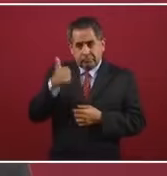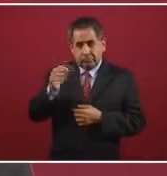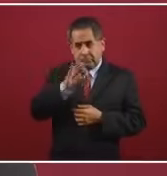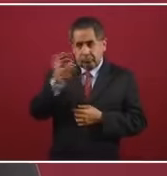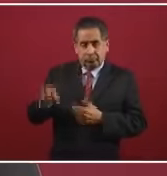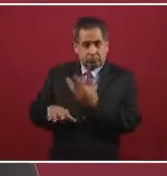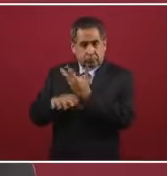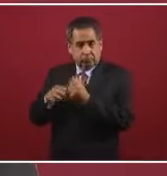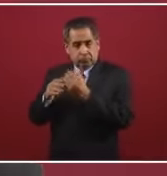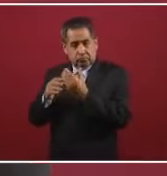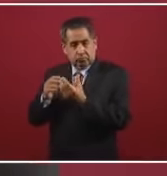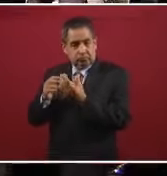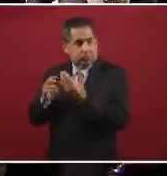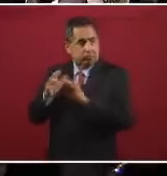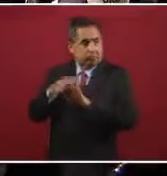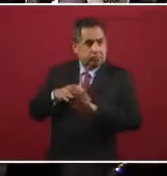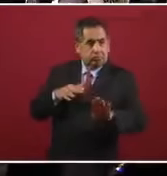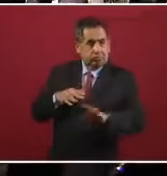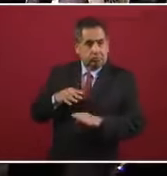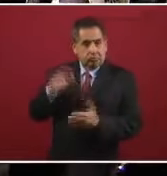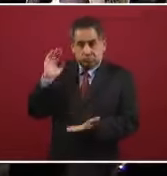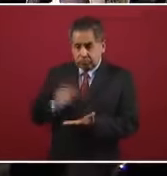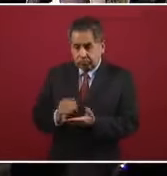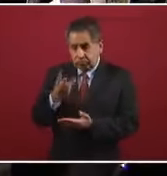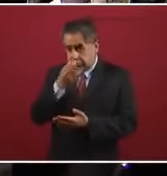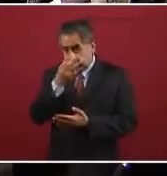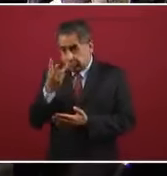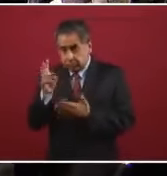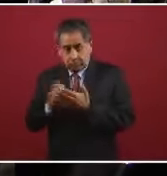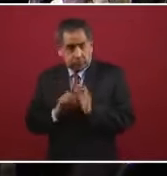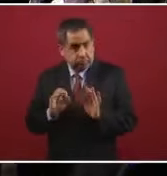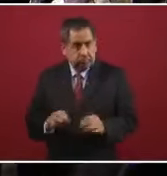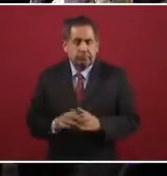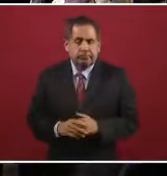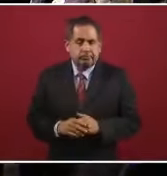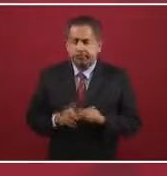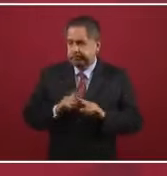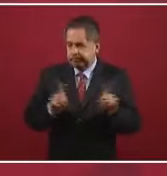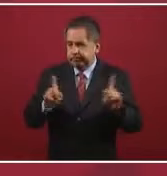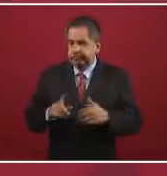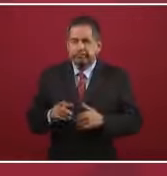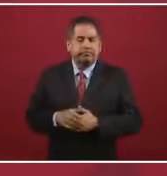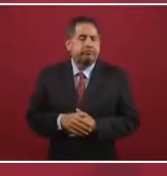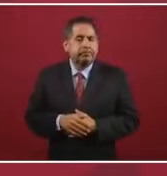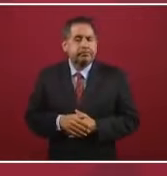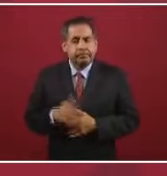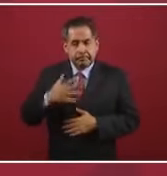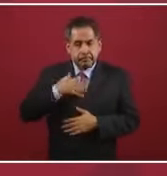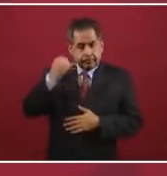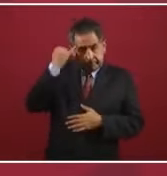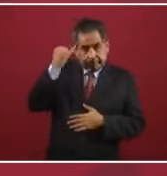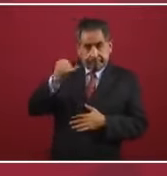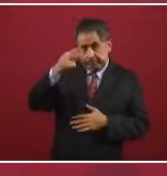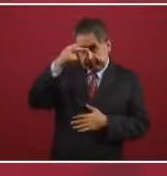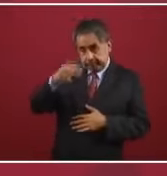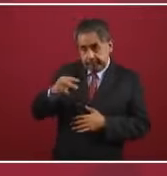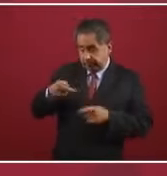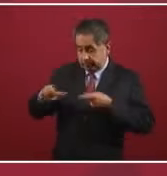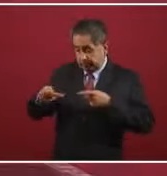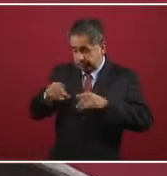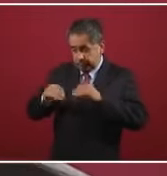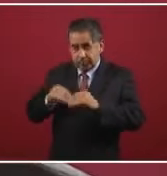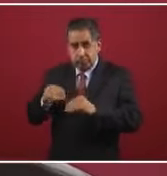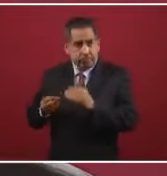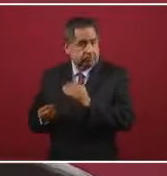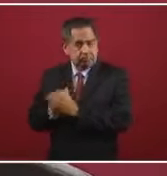en tres meses. Entonces, más bien lo que nosotros vamos a decir es, bueno, la estrategia que México está implementando es